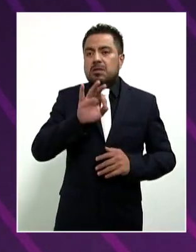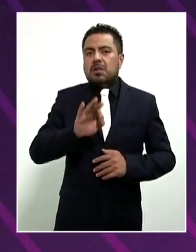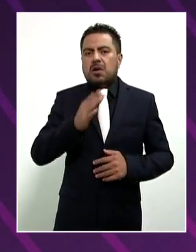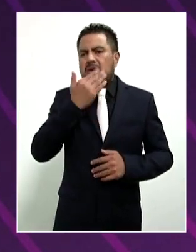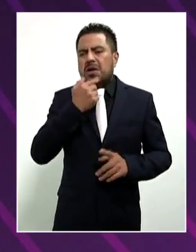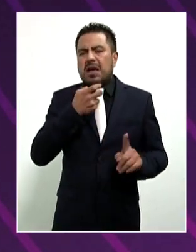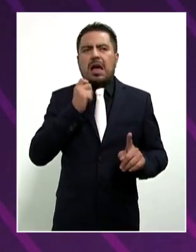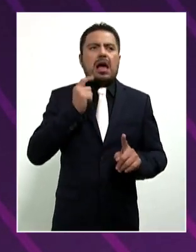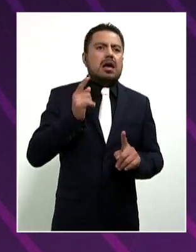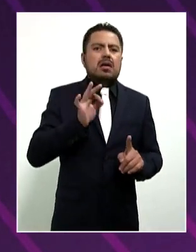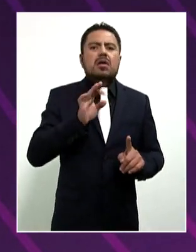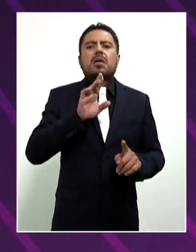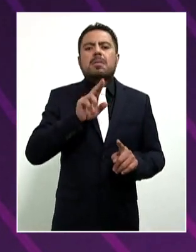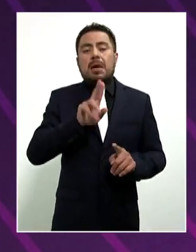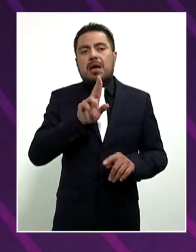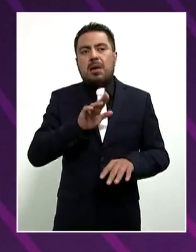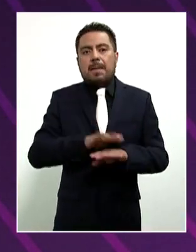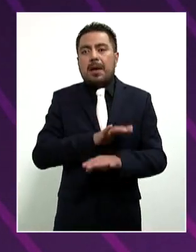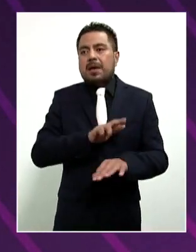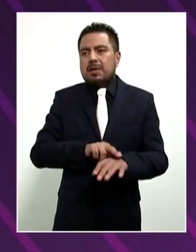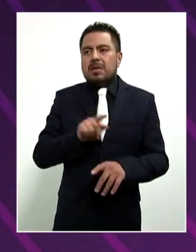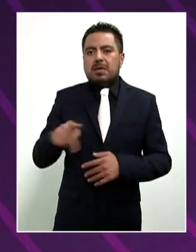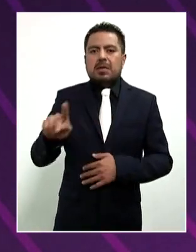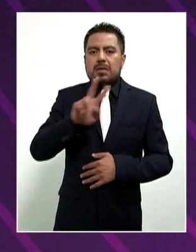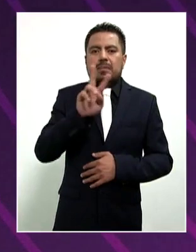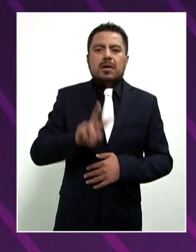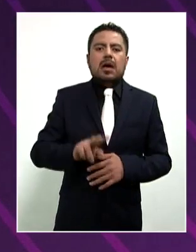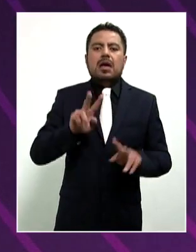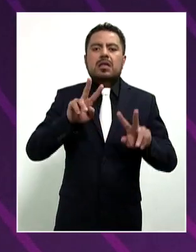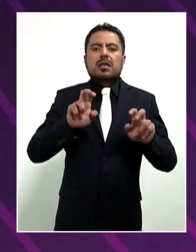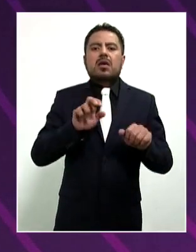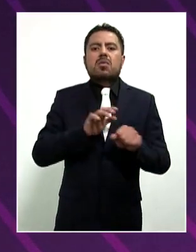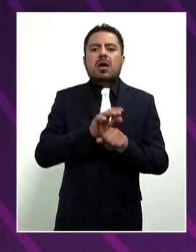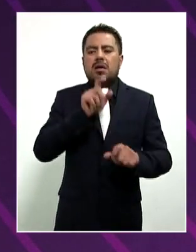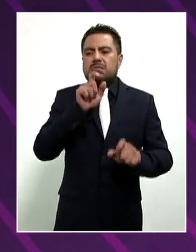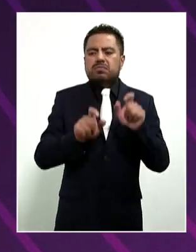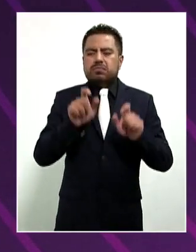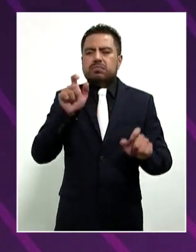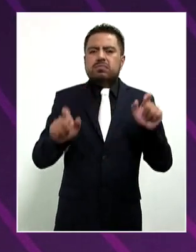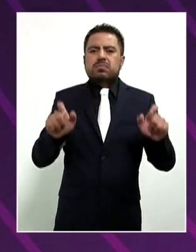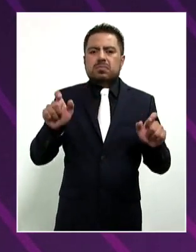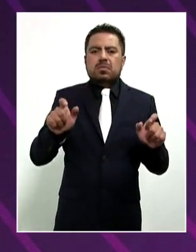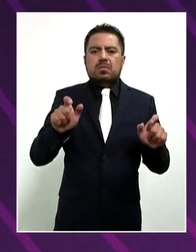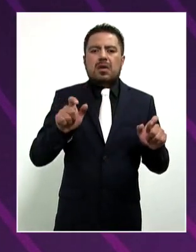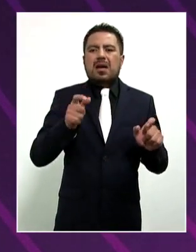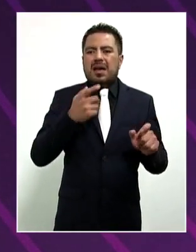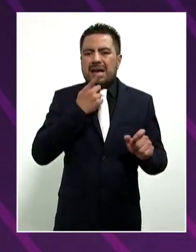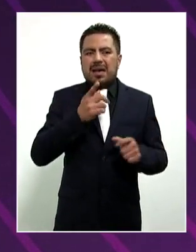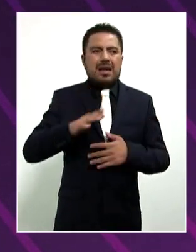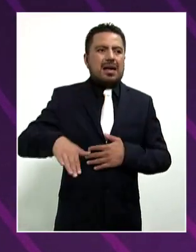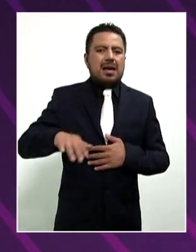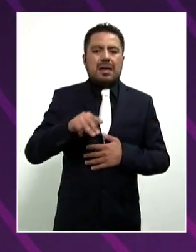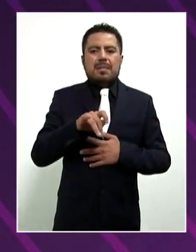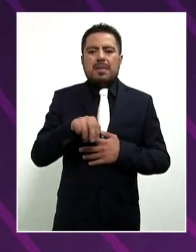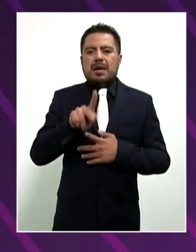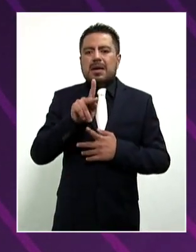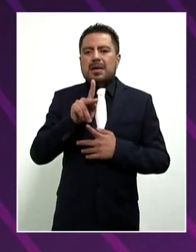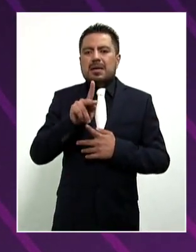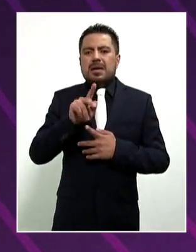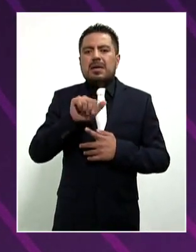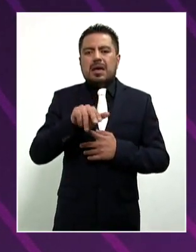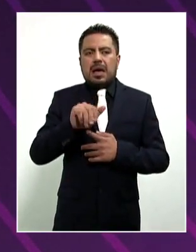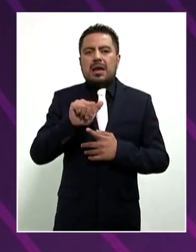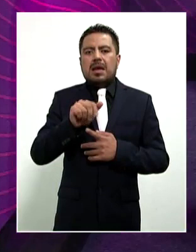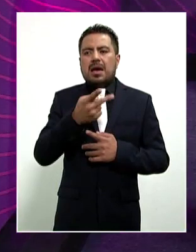mucho menos, pero se da mucho más. Y ciertamente el tema de los perfiles que estaba señalando Mark y